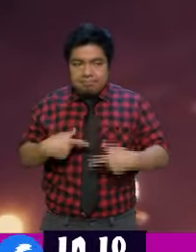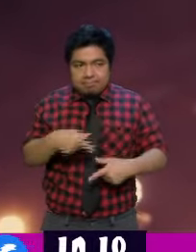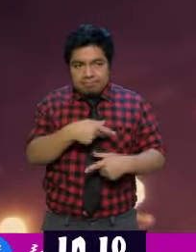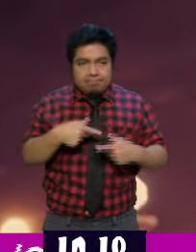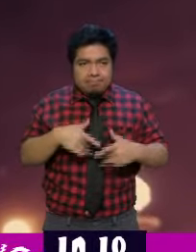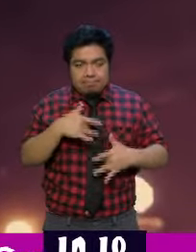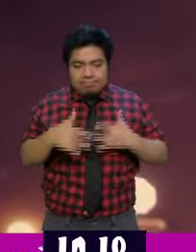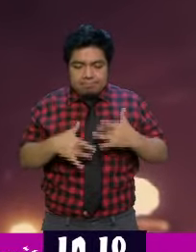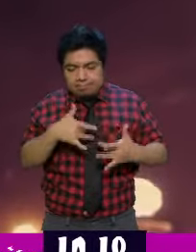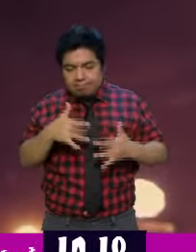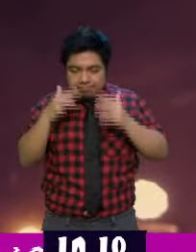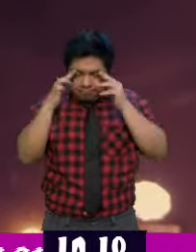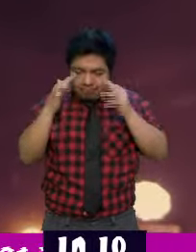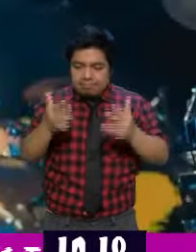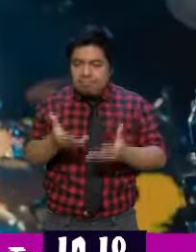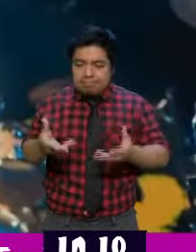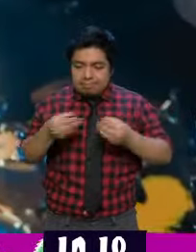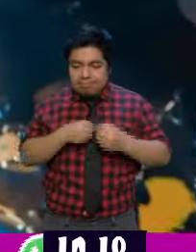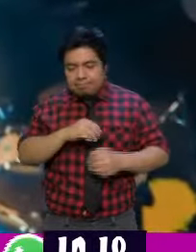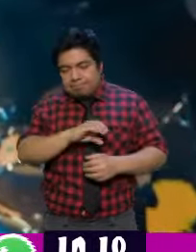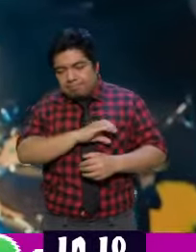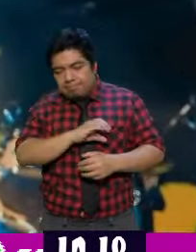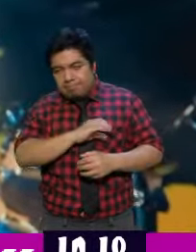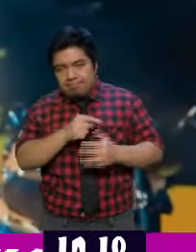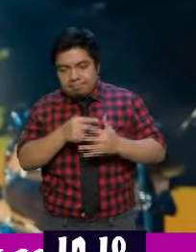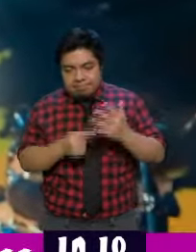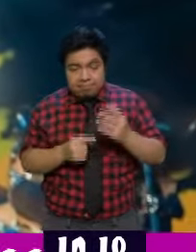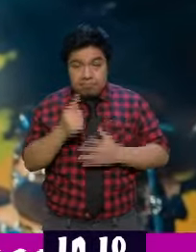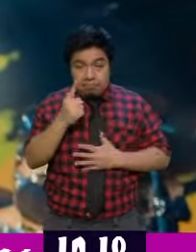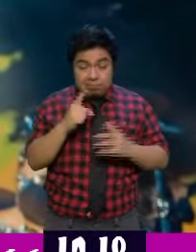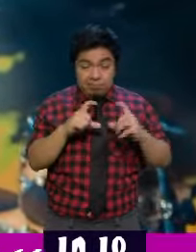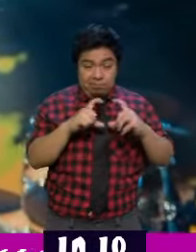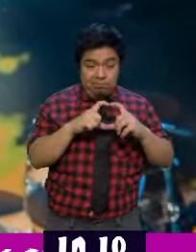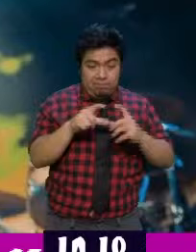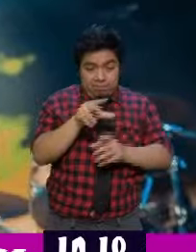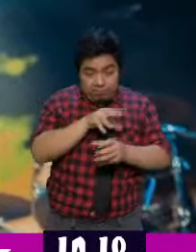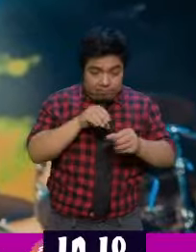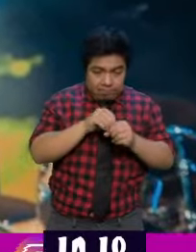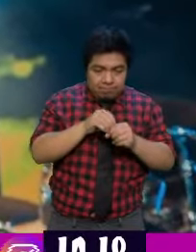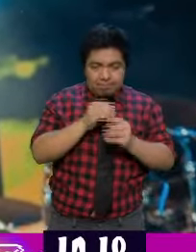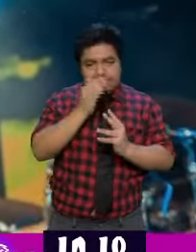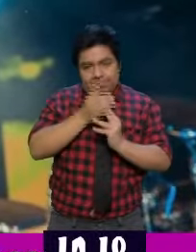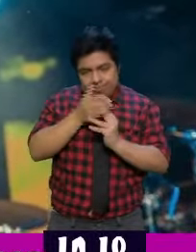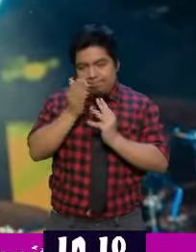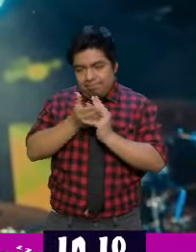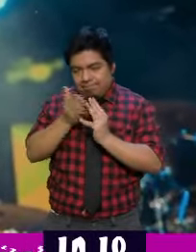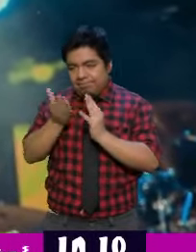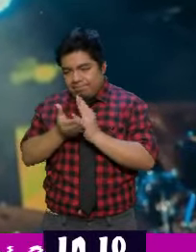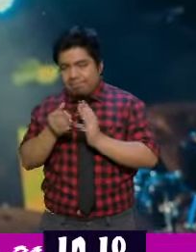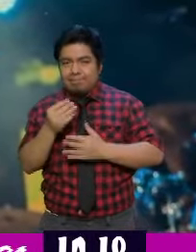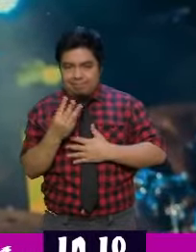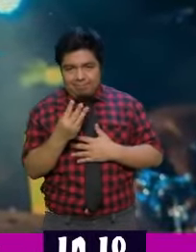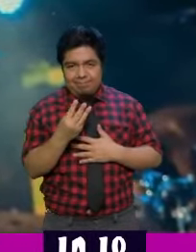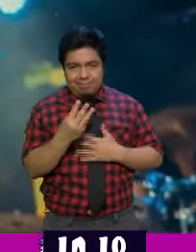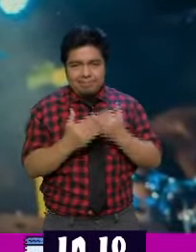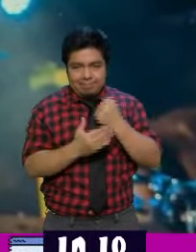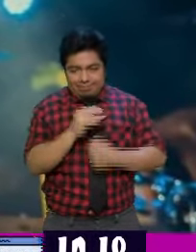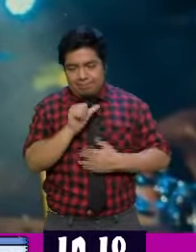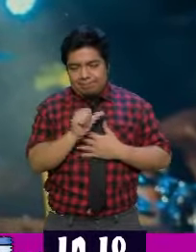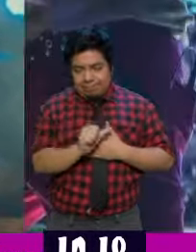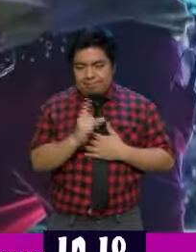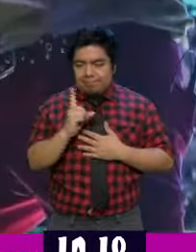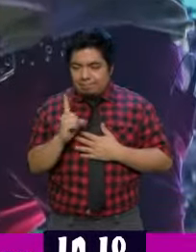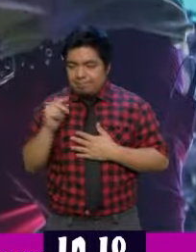y en las que admiramos. Como no nos alcanzó un solo disco para poder hacerlo, tuvimos que hacerlo en tres discos. Por eso se llamó